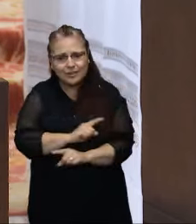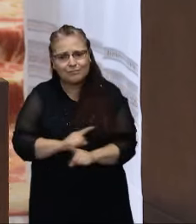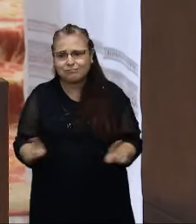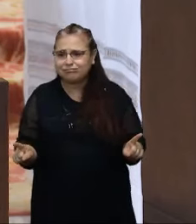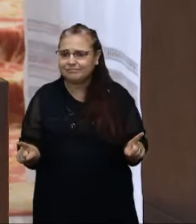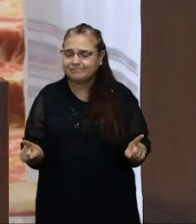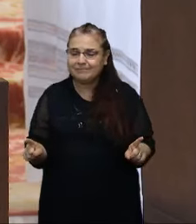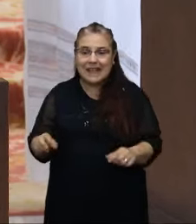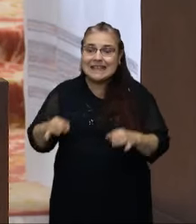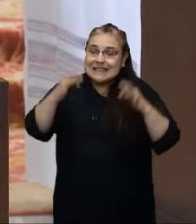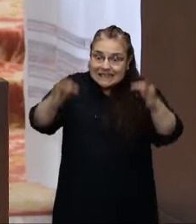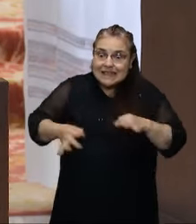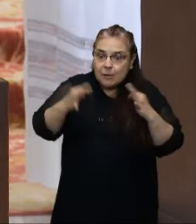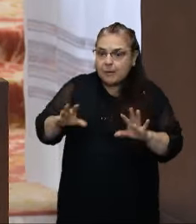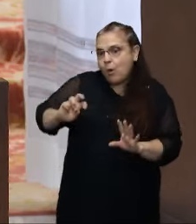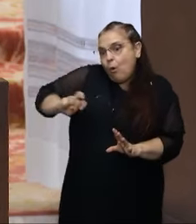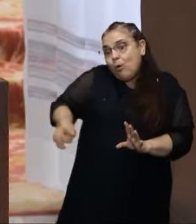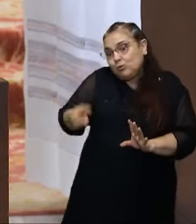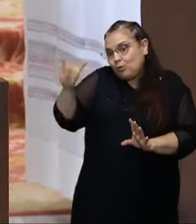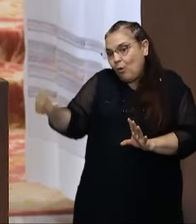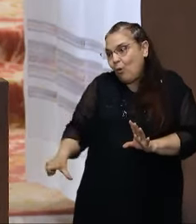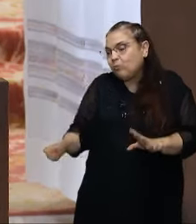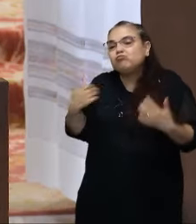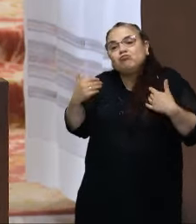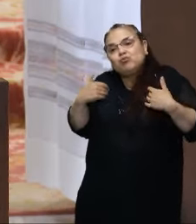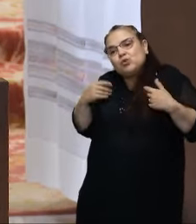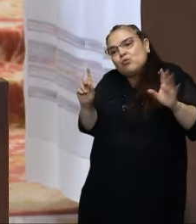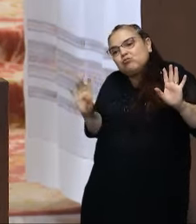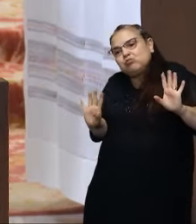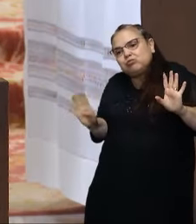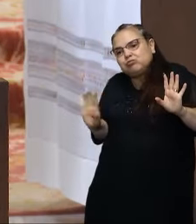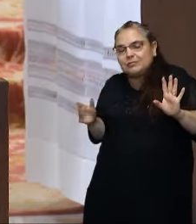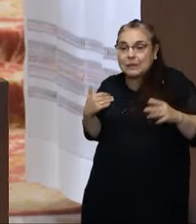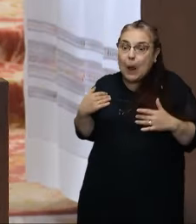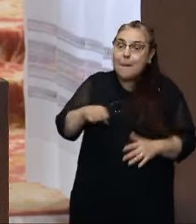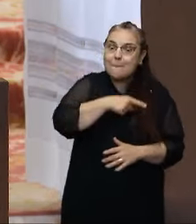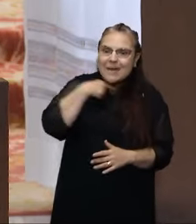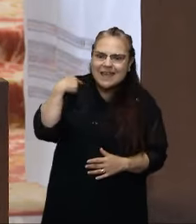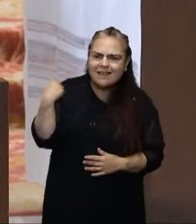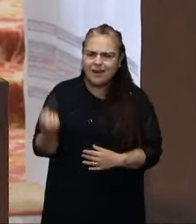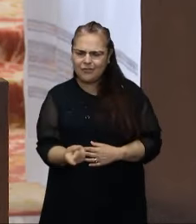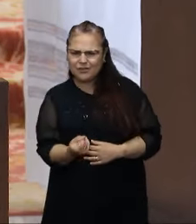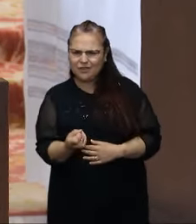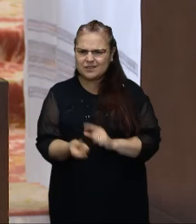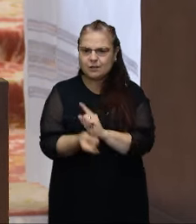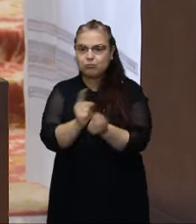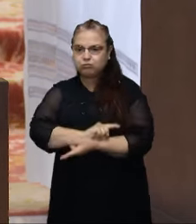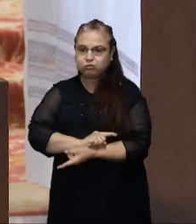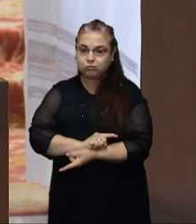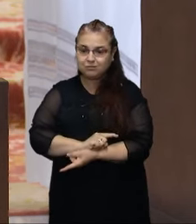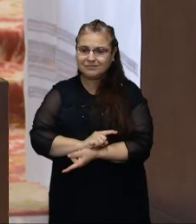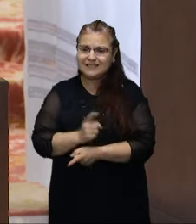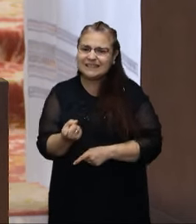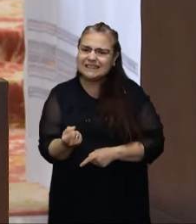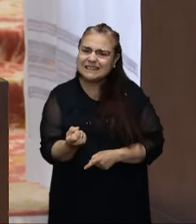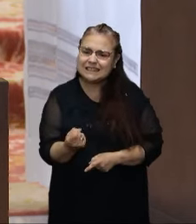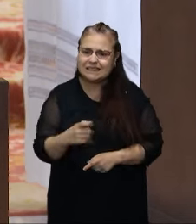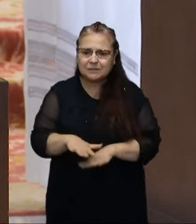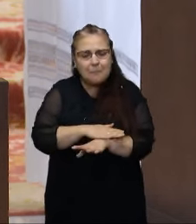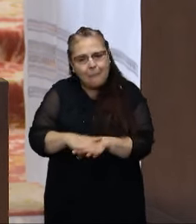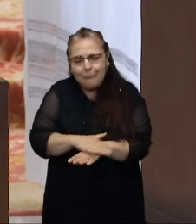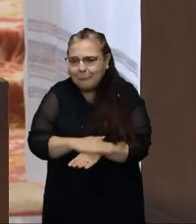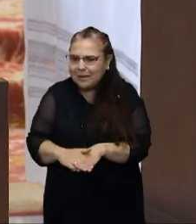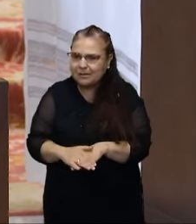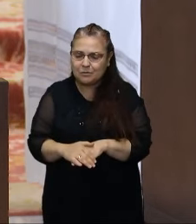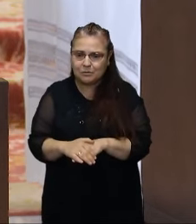son los demás los que fallan. No se sienten pecadores, necesitados de conversión, necesitados del perdón y